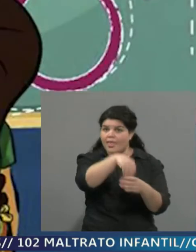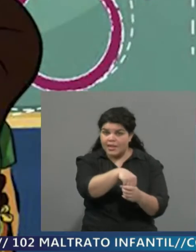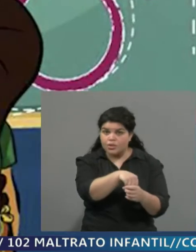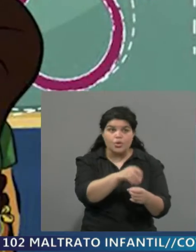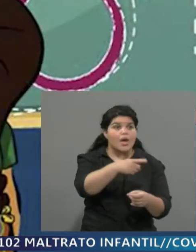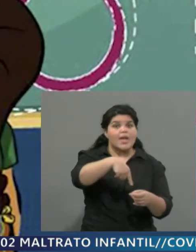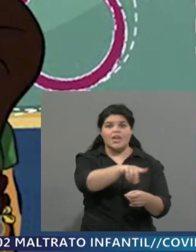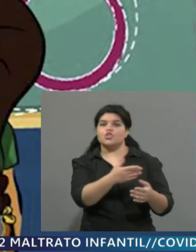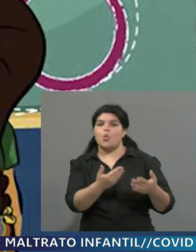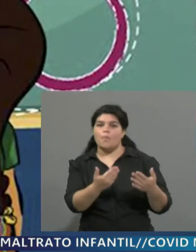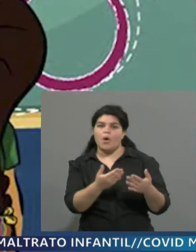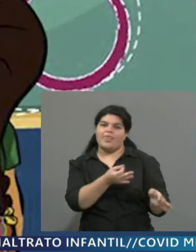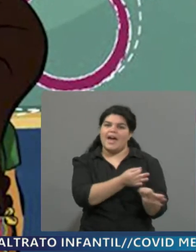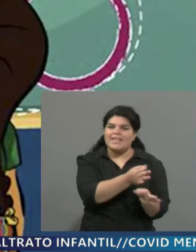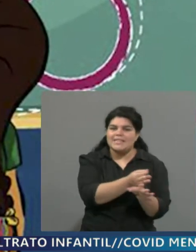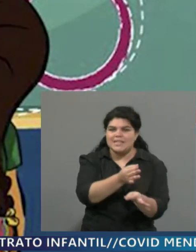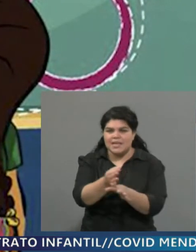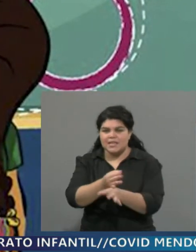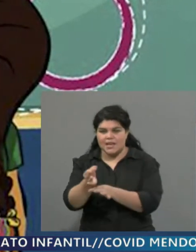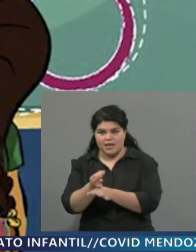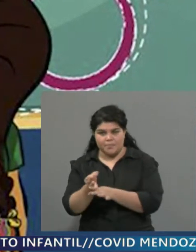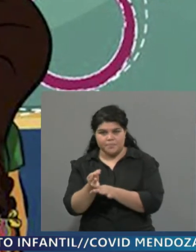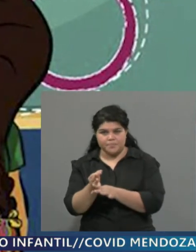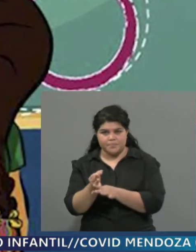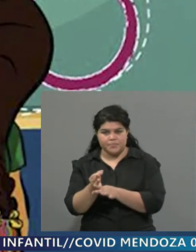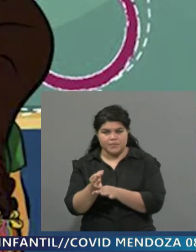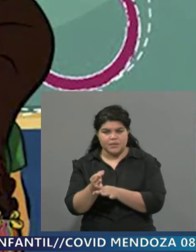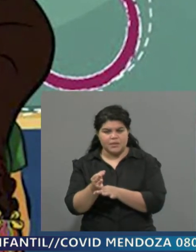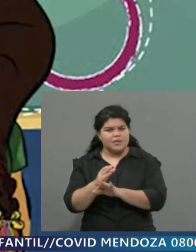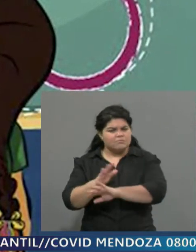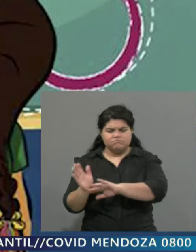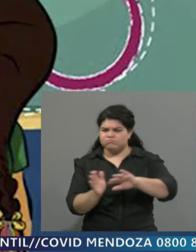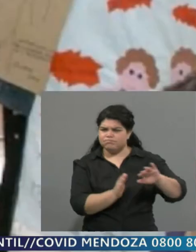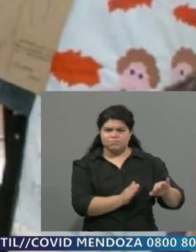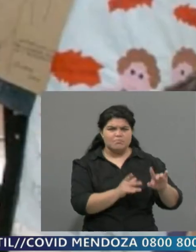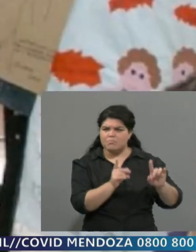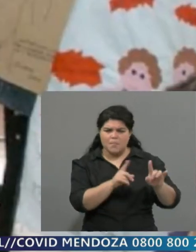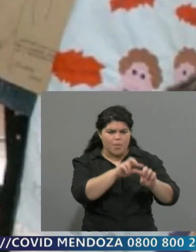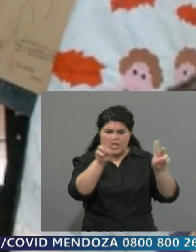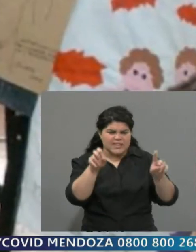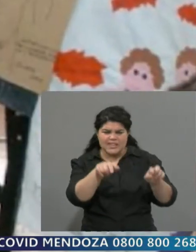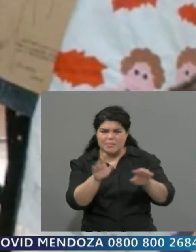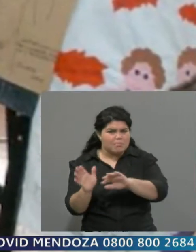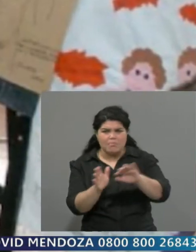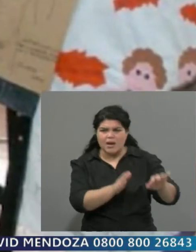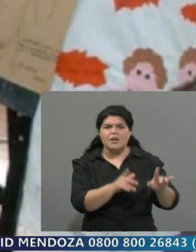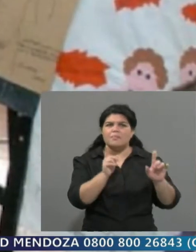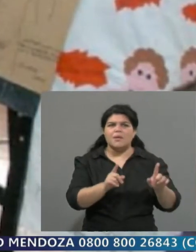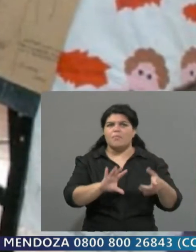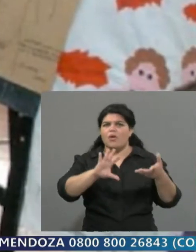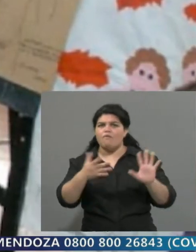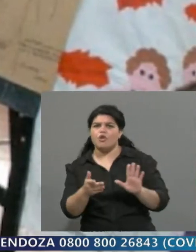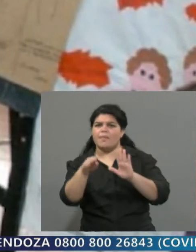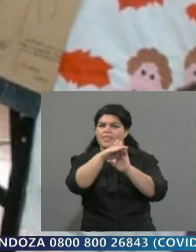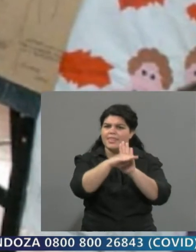más allá de eso, y a pesar de que hay toda una normativa para la implementación de la ESI, la creación